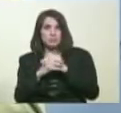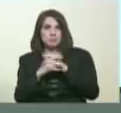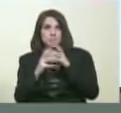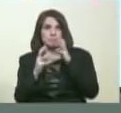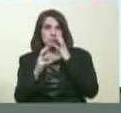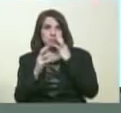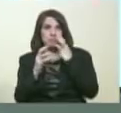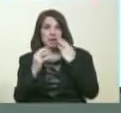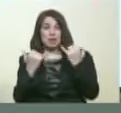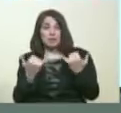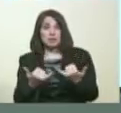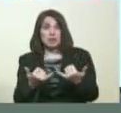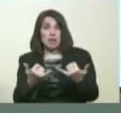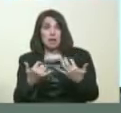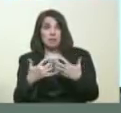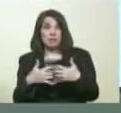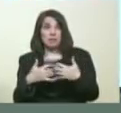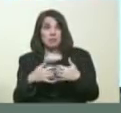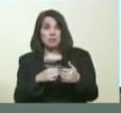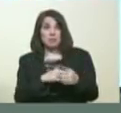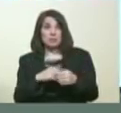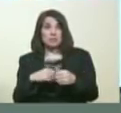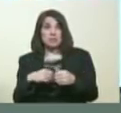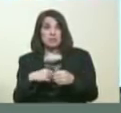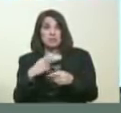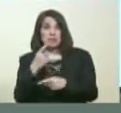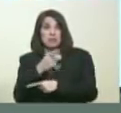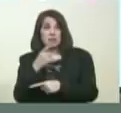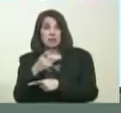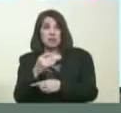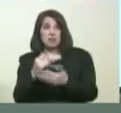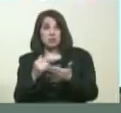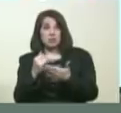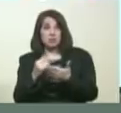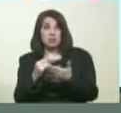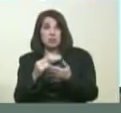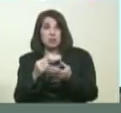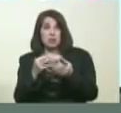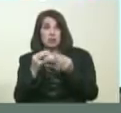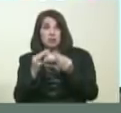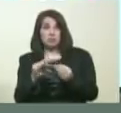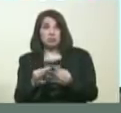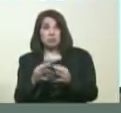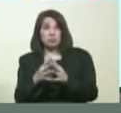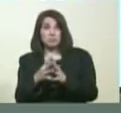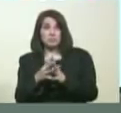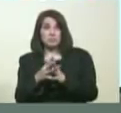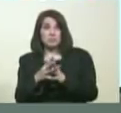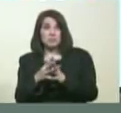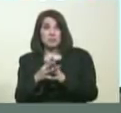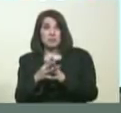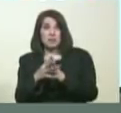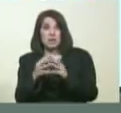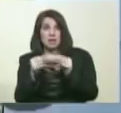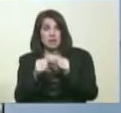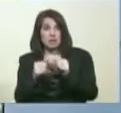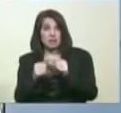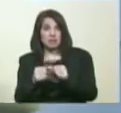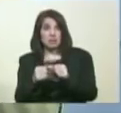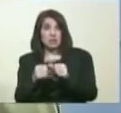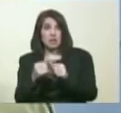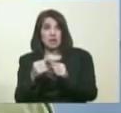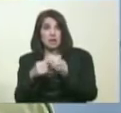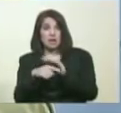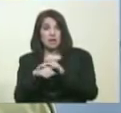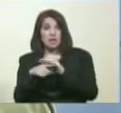instrucciones precisas, fortalecer todas las capacidades de exportación, estabilizar el ingreso.